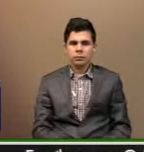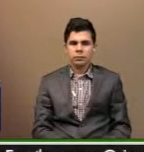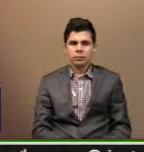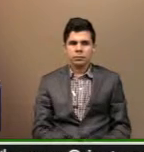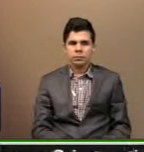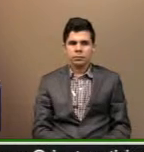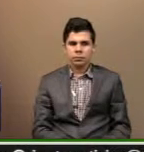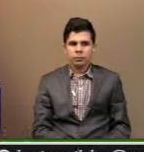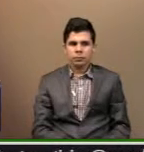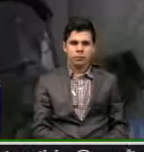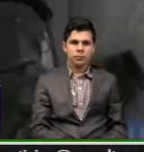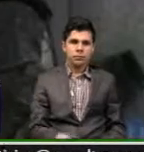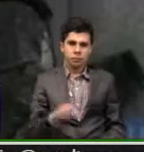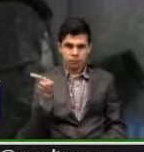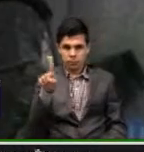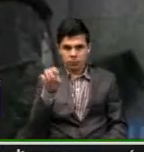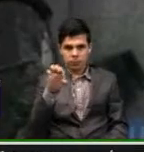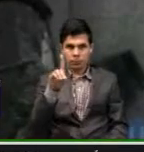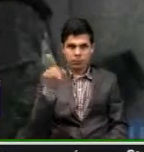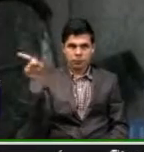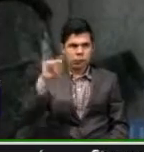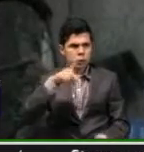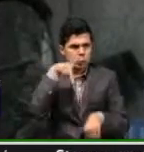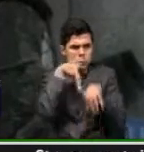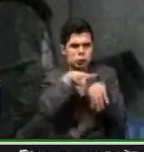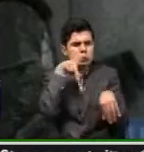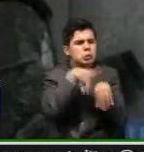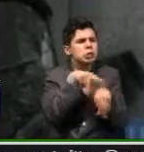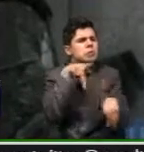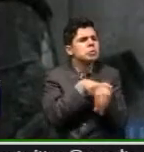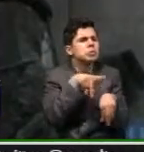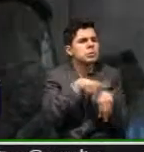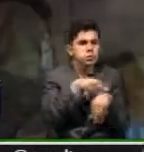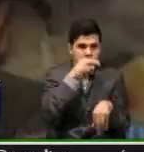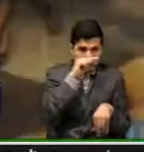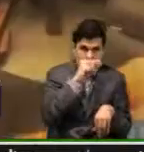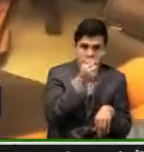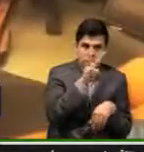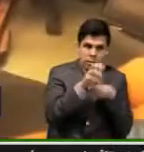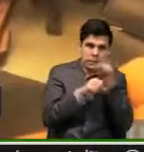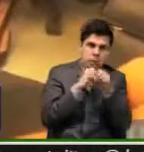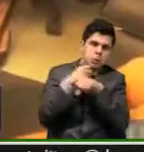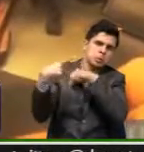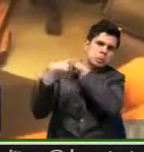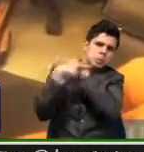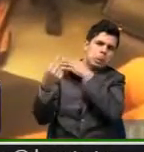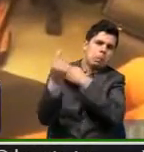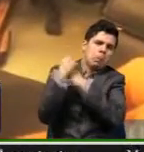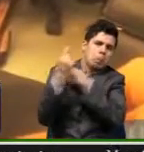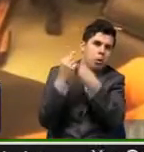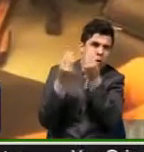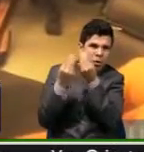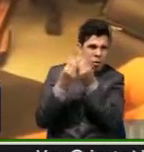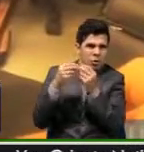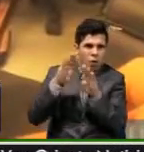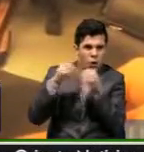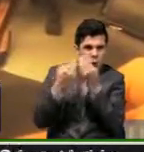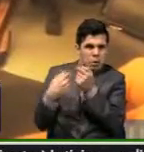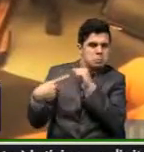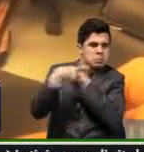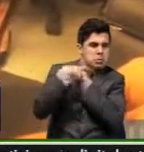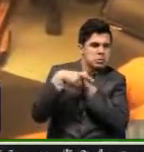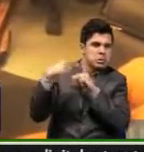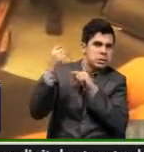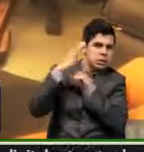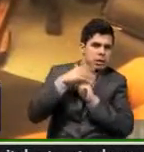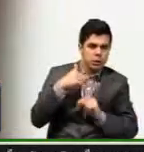Seth Walsh, de California, Estados Unidos, fue víctima fatal del ciberbullying. El niño de 13 años era constantemente agredido por sus compañeros de escuela debido a